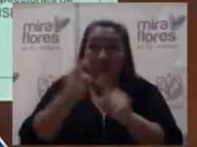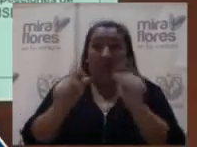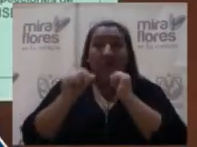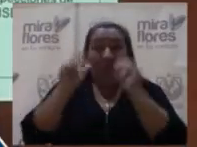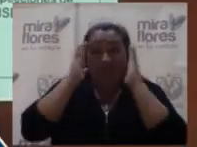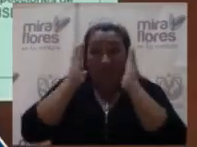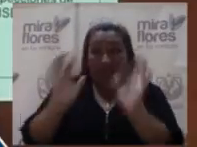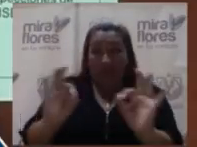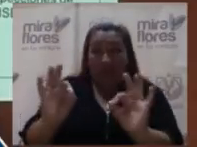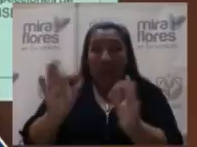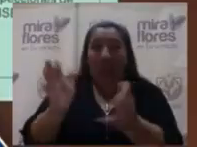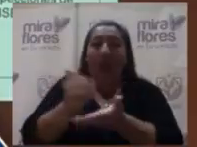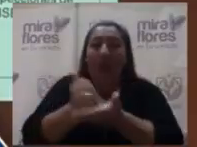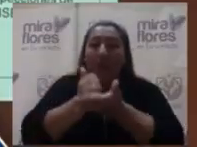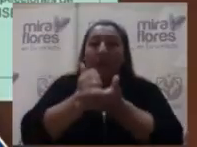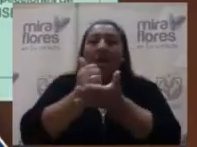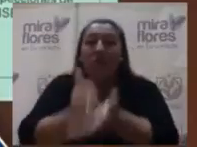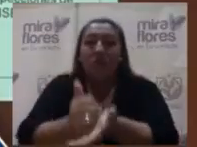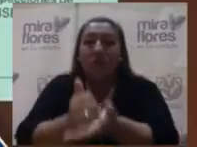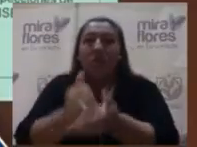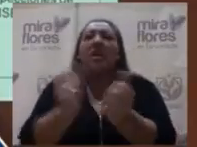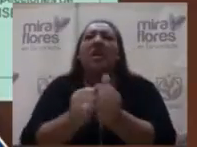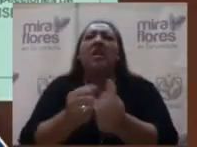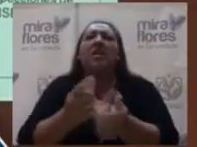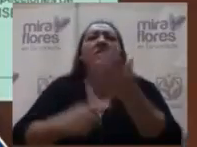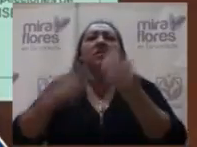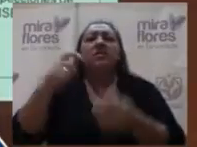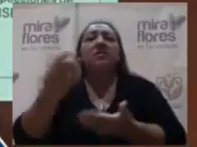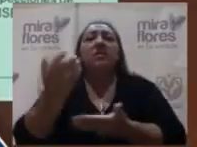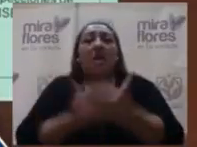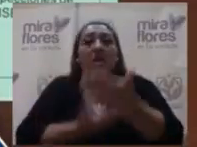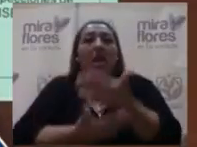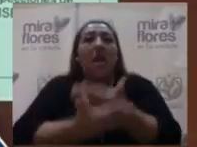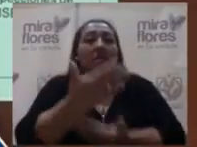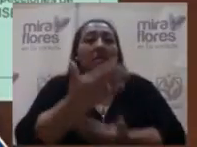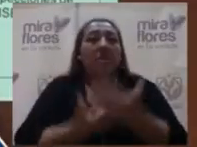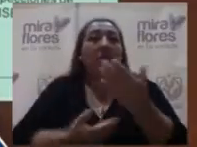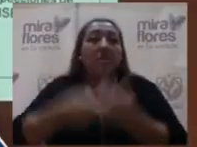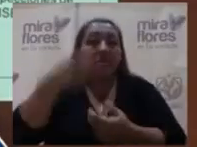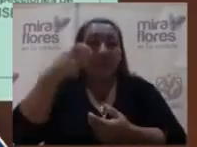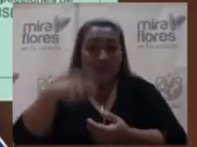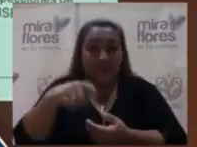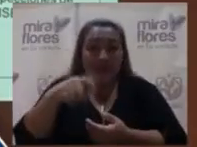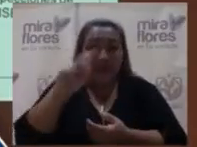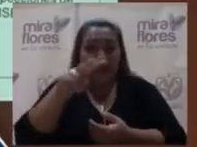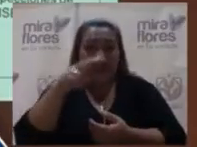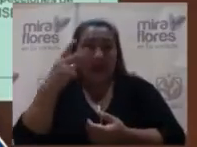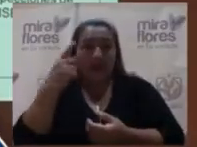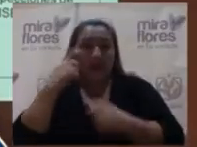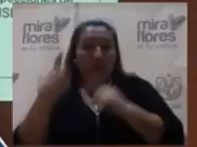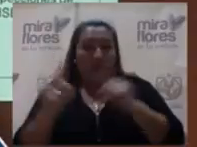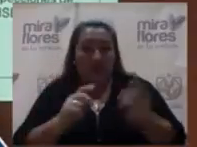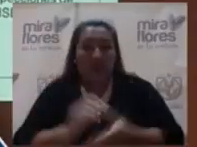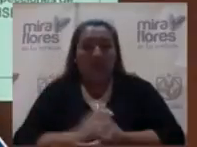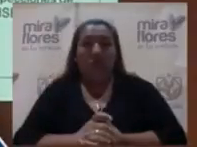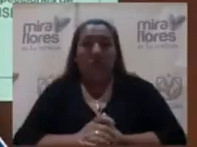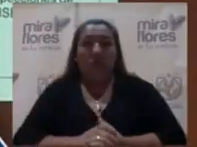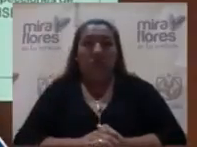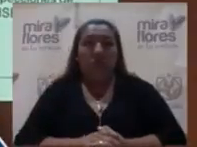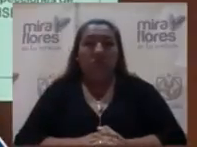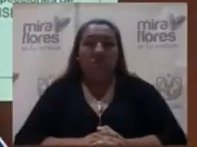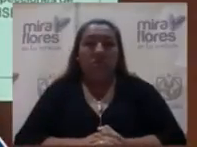atención, que se vean los trámites con levantamiento de observaciones, es decir, la segunda inspección que correspondía, que sean